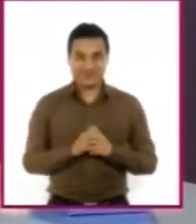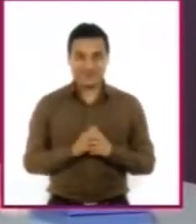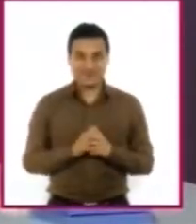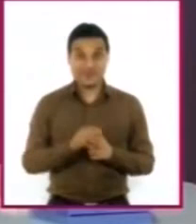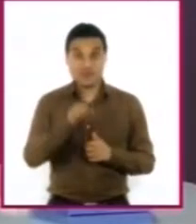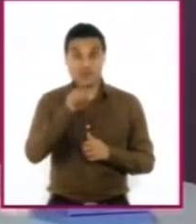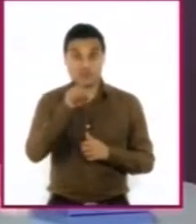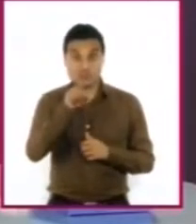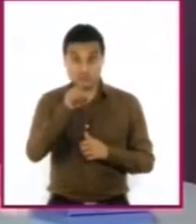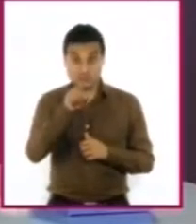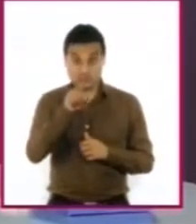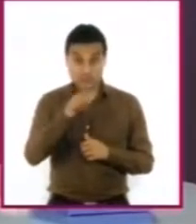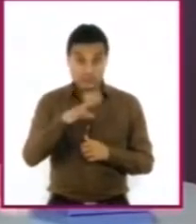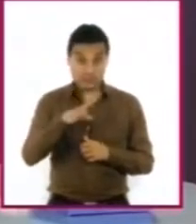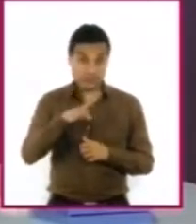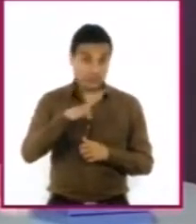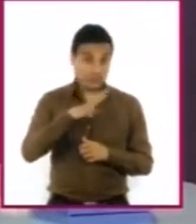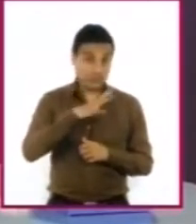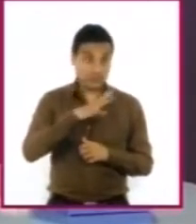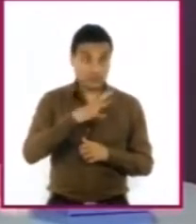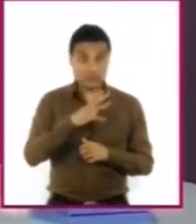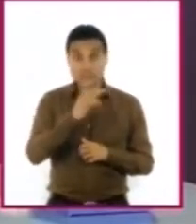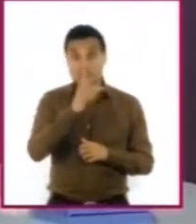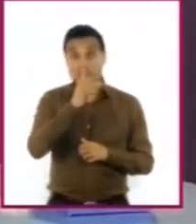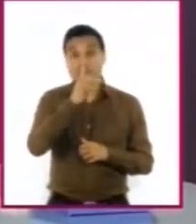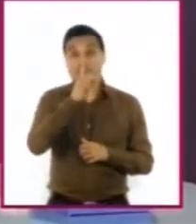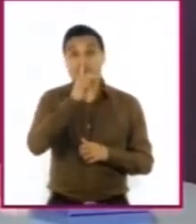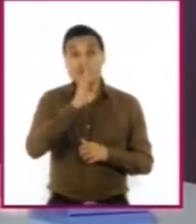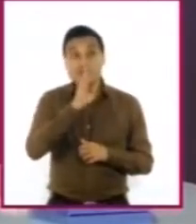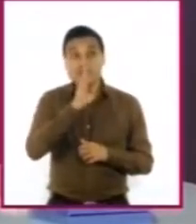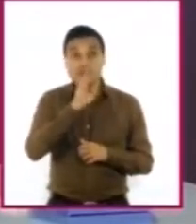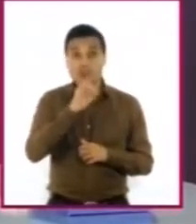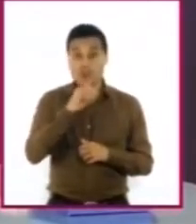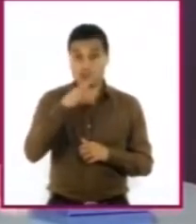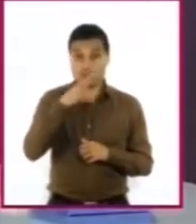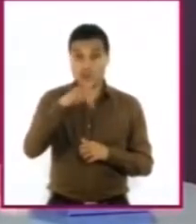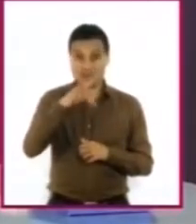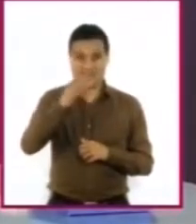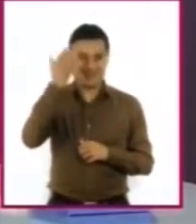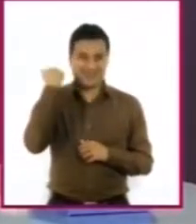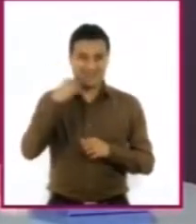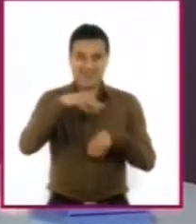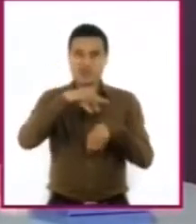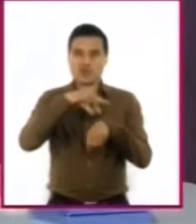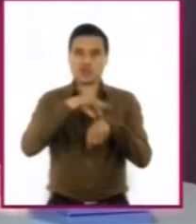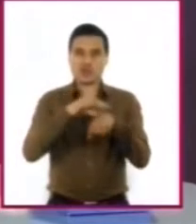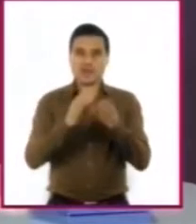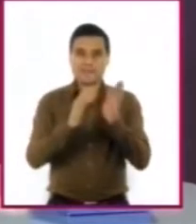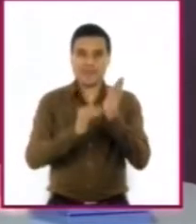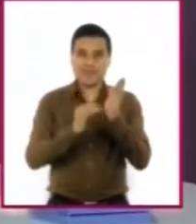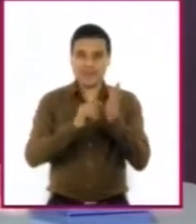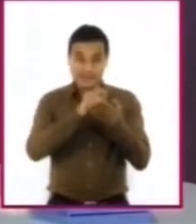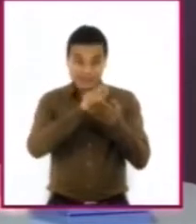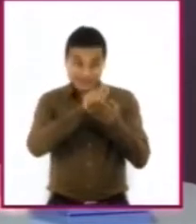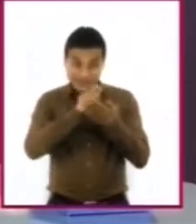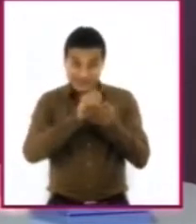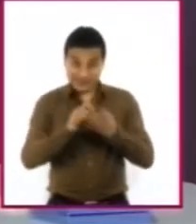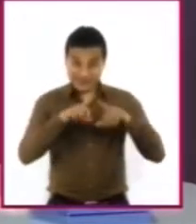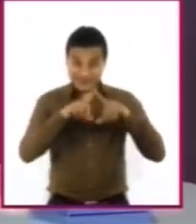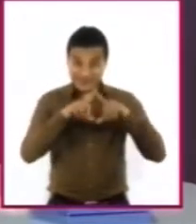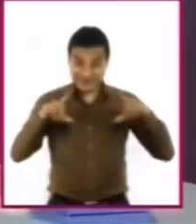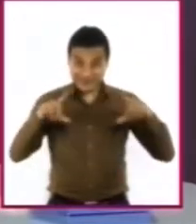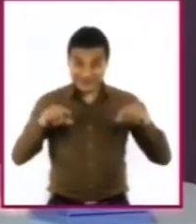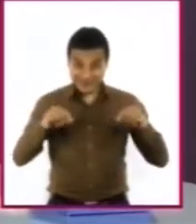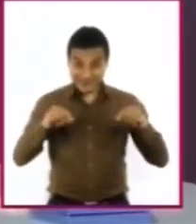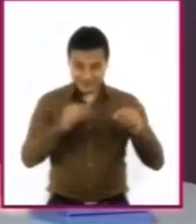receta médica, tuya o de algún familiar, aunque no sea reciente, o algún formato de certificado médico. En caso